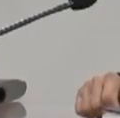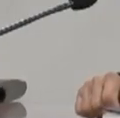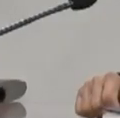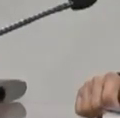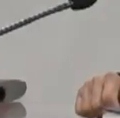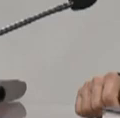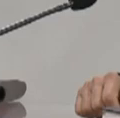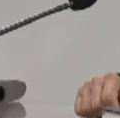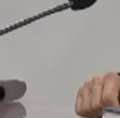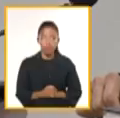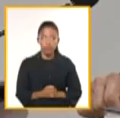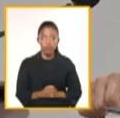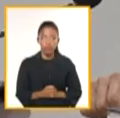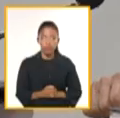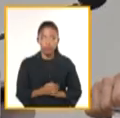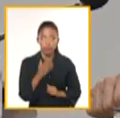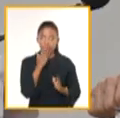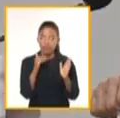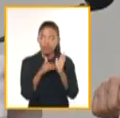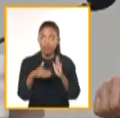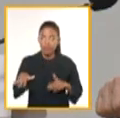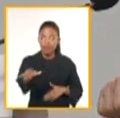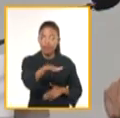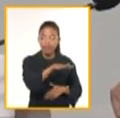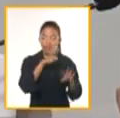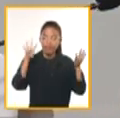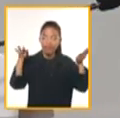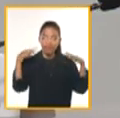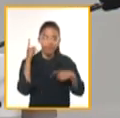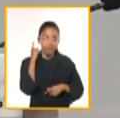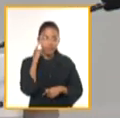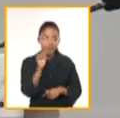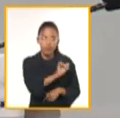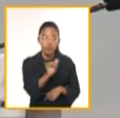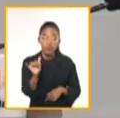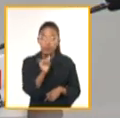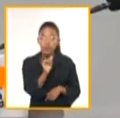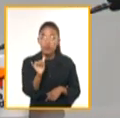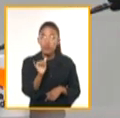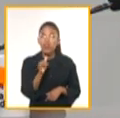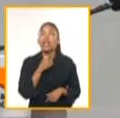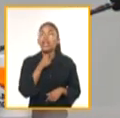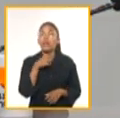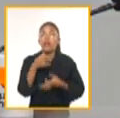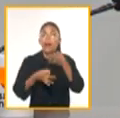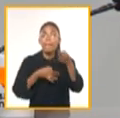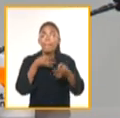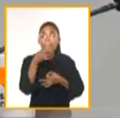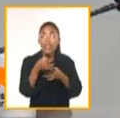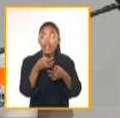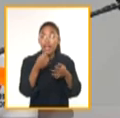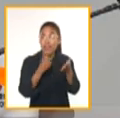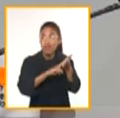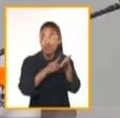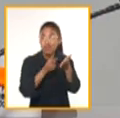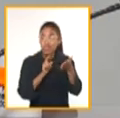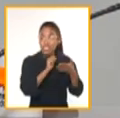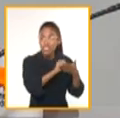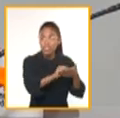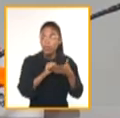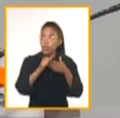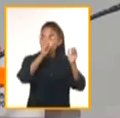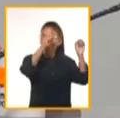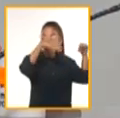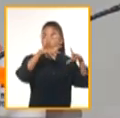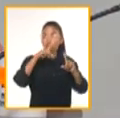Muy buenas tardes, estimados televidentes y radioyentes. Para informar sobre la recuperación de los servicios de electricidad y agua en